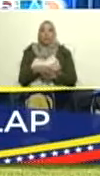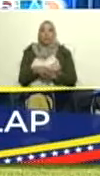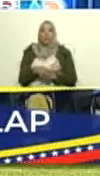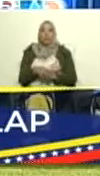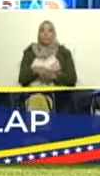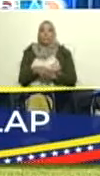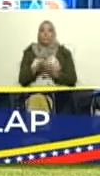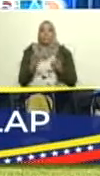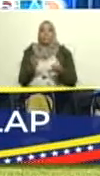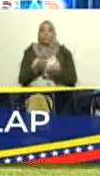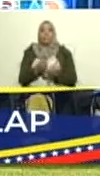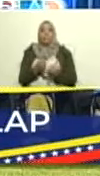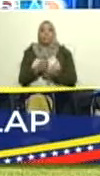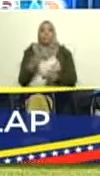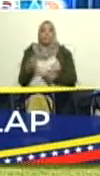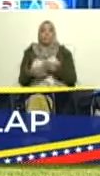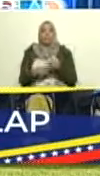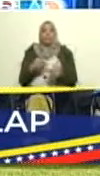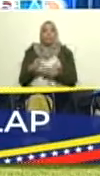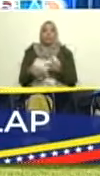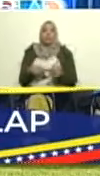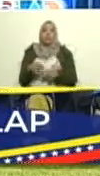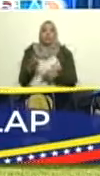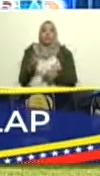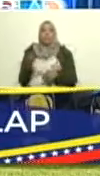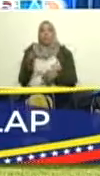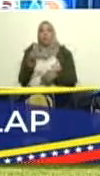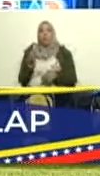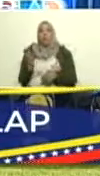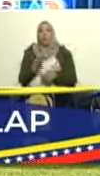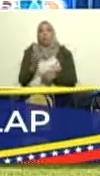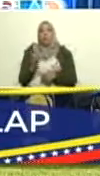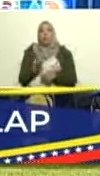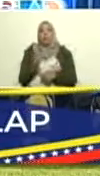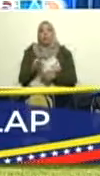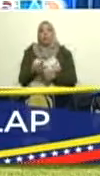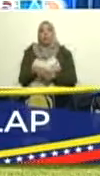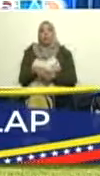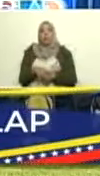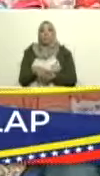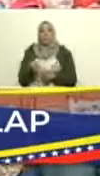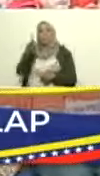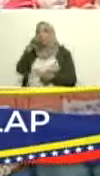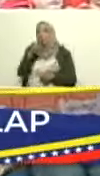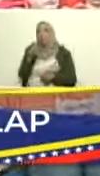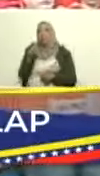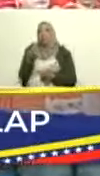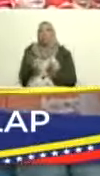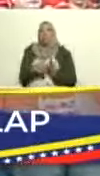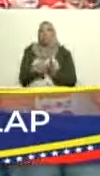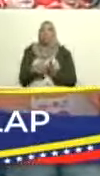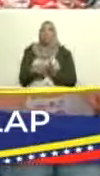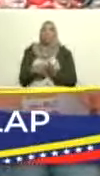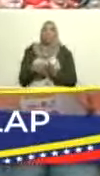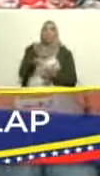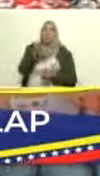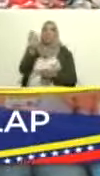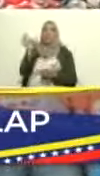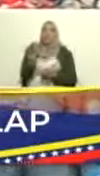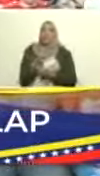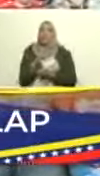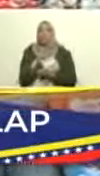y empezamos a producir los CLAC en Venezuela. Año 21 llegamos al